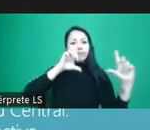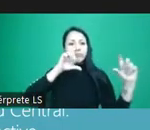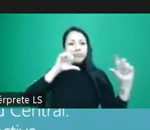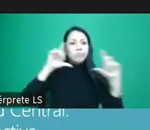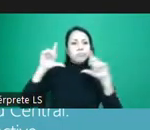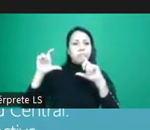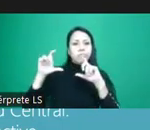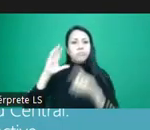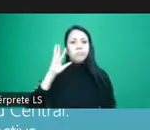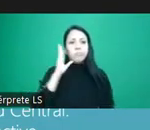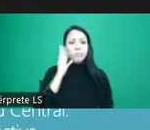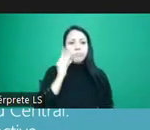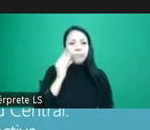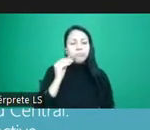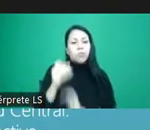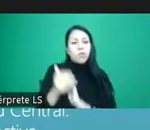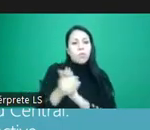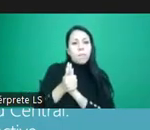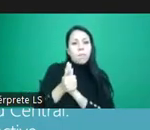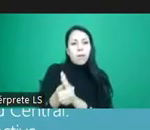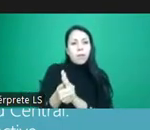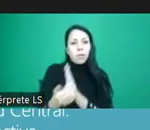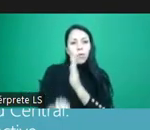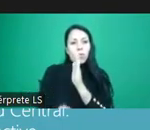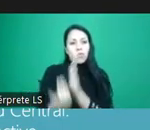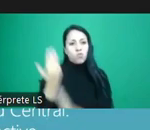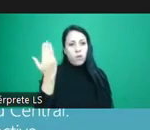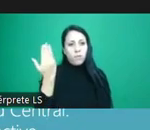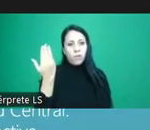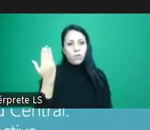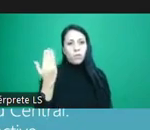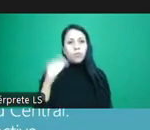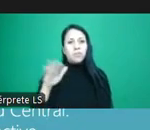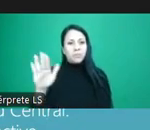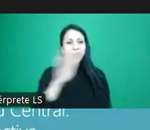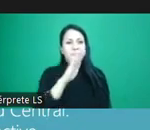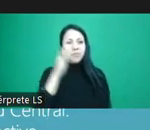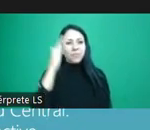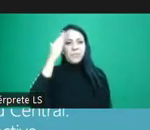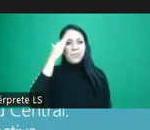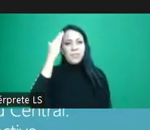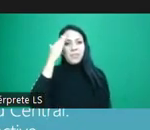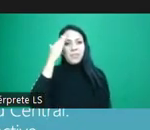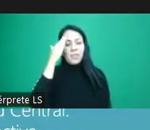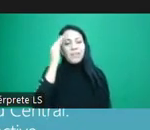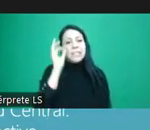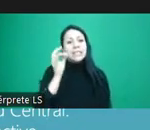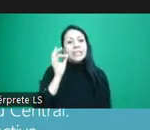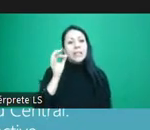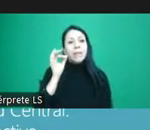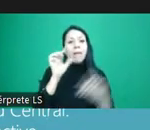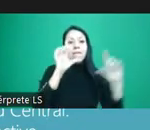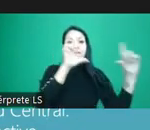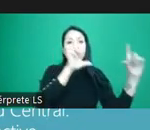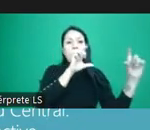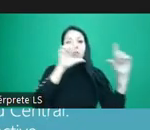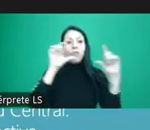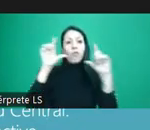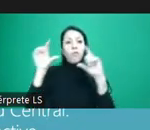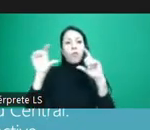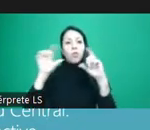nuevas metodologías, que también saben porque allí en las fotos están sus nombres y porque se los he